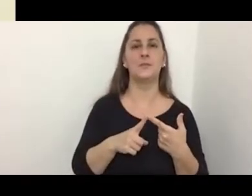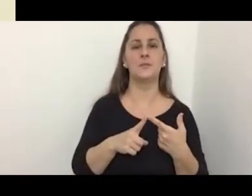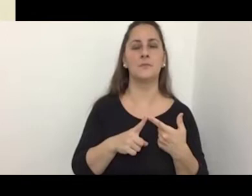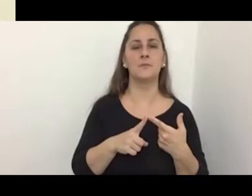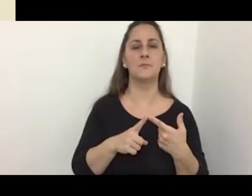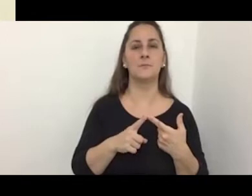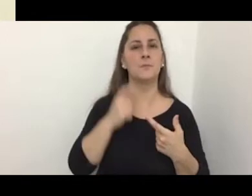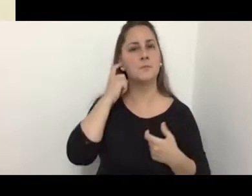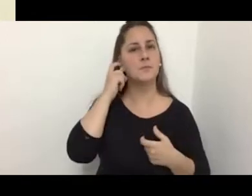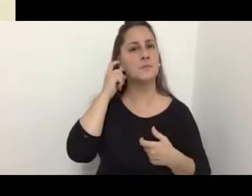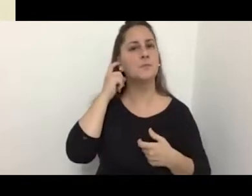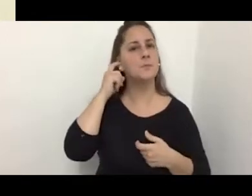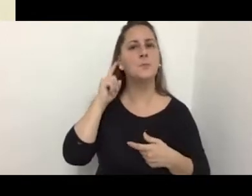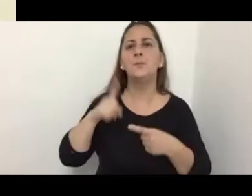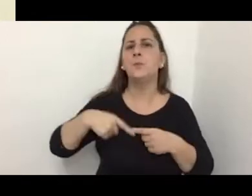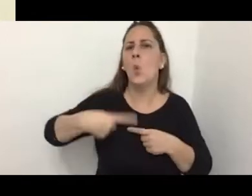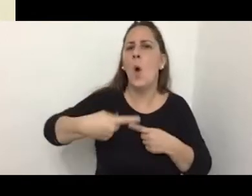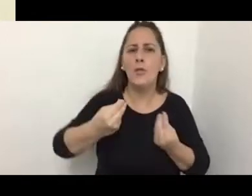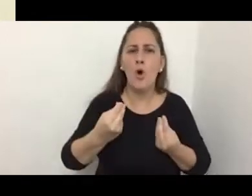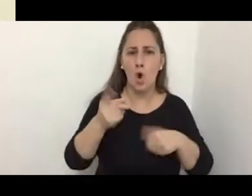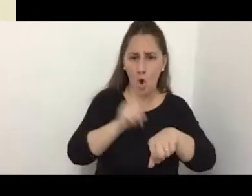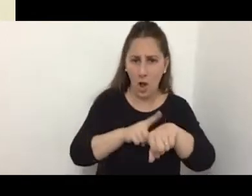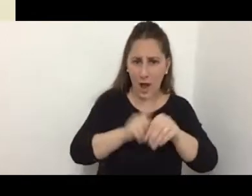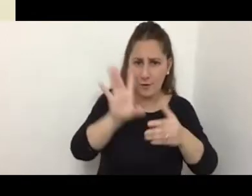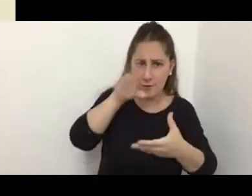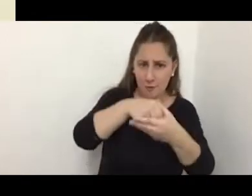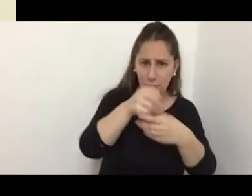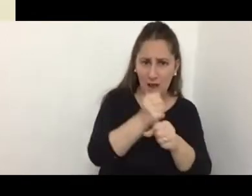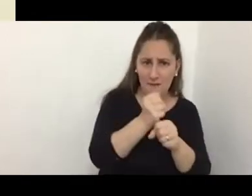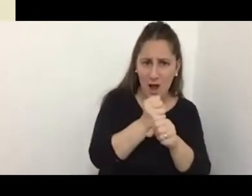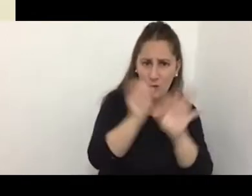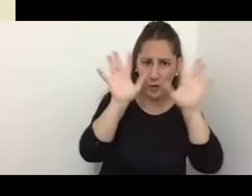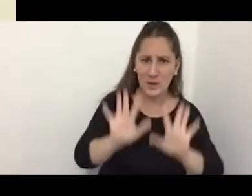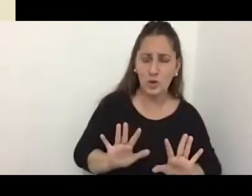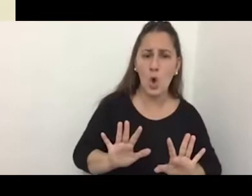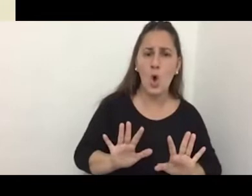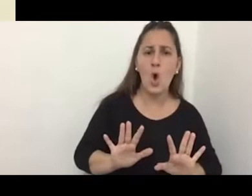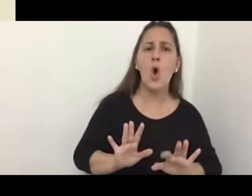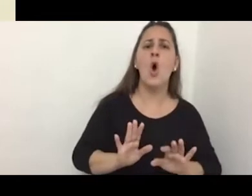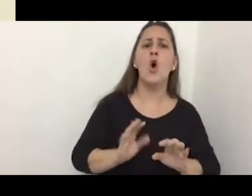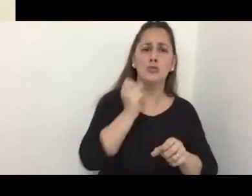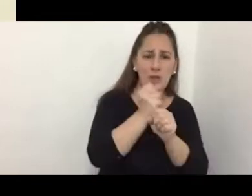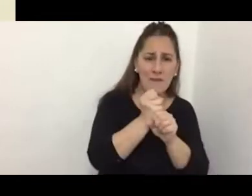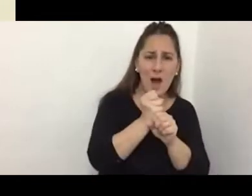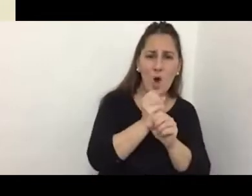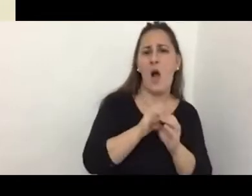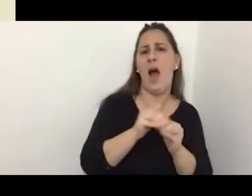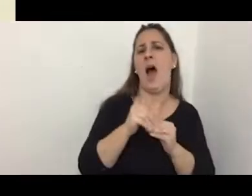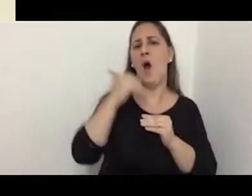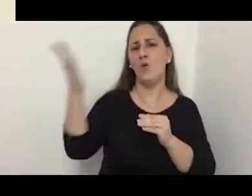¿cuándo se hace? ¿Se hace en horario de trabajo? ¿Se hace fuera del horario de trabajo?